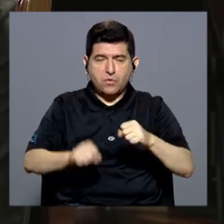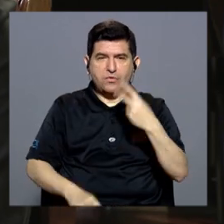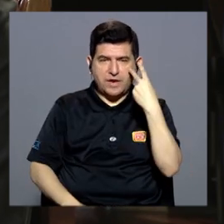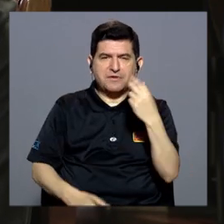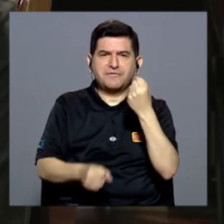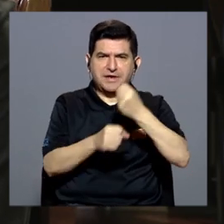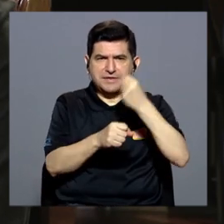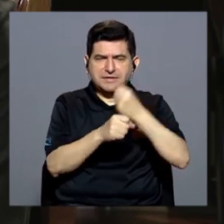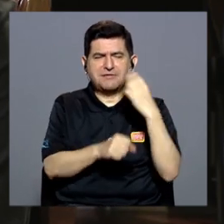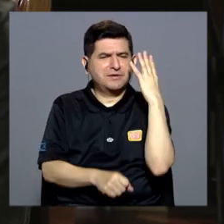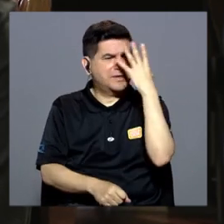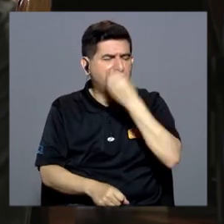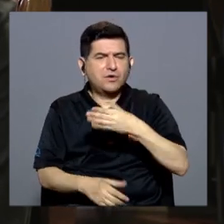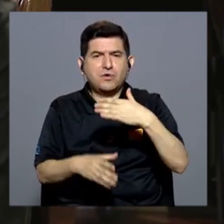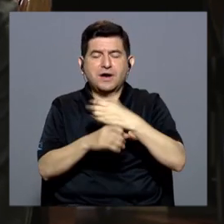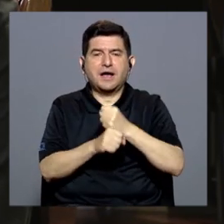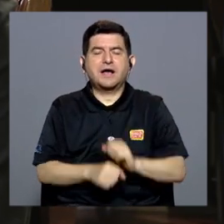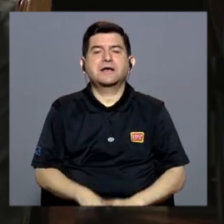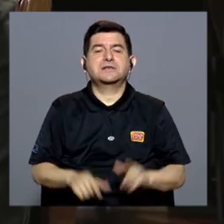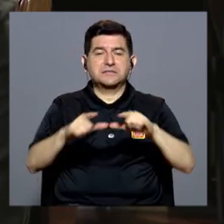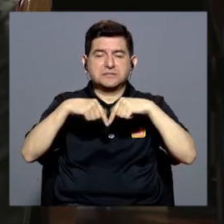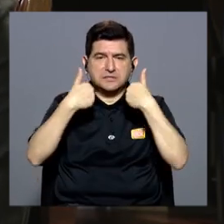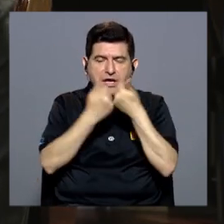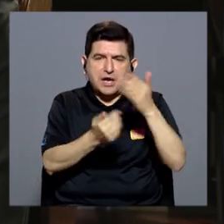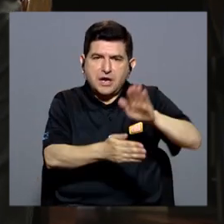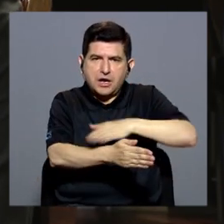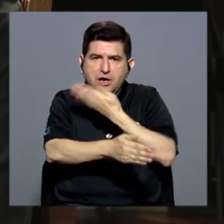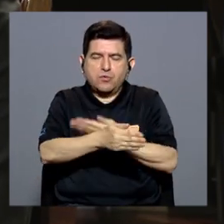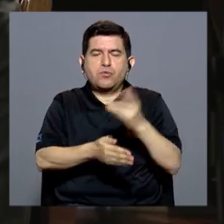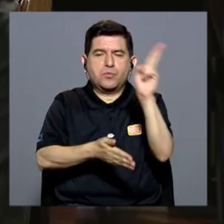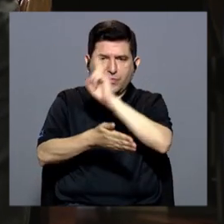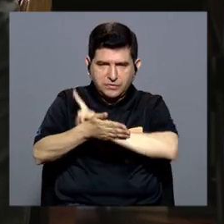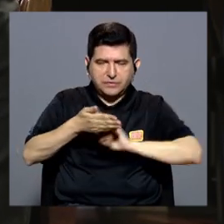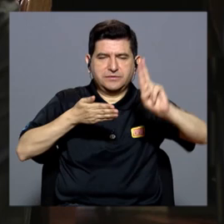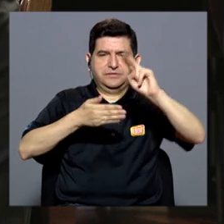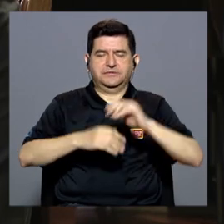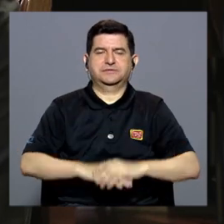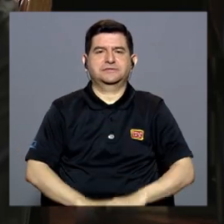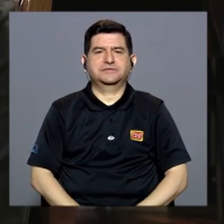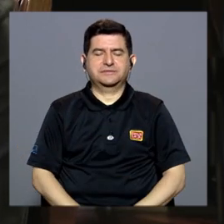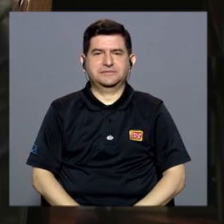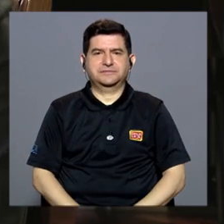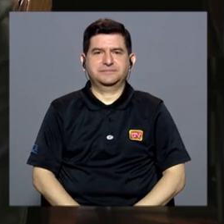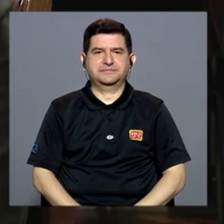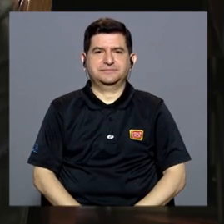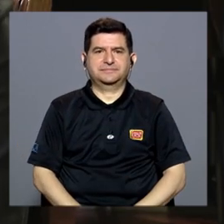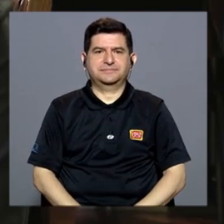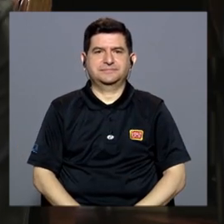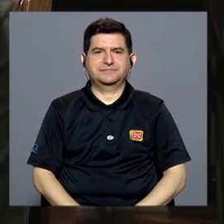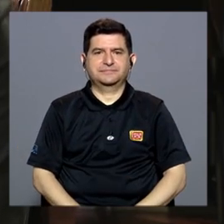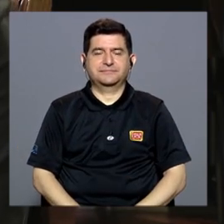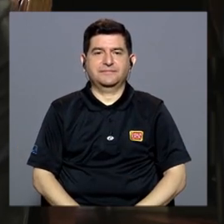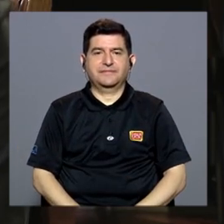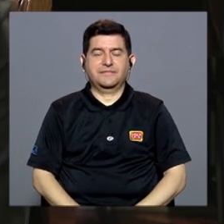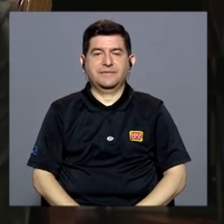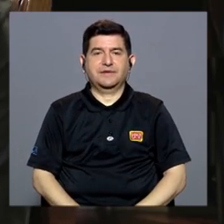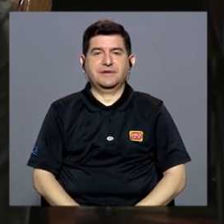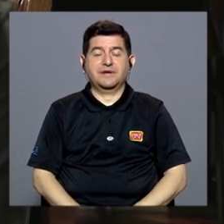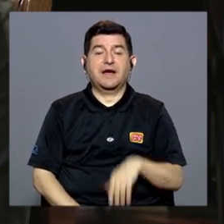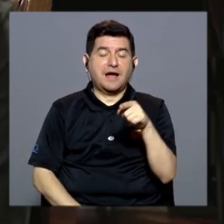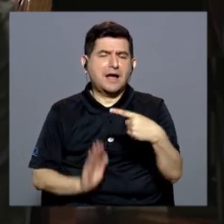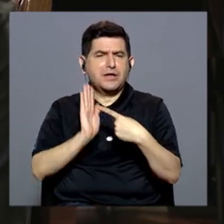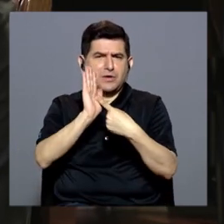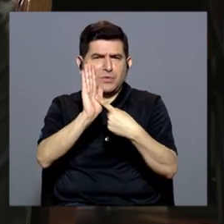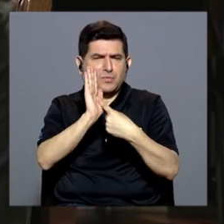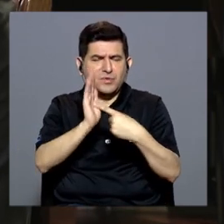un trabajo bellísimo que hace la Orquesta Sinfónica de nuestra universidad, la OSUCR. Con el tío Ale hace un